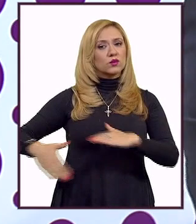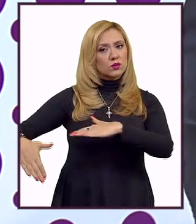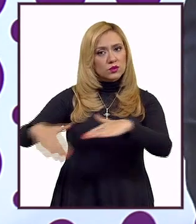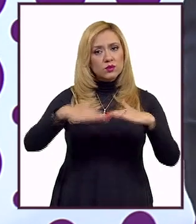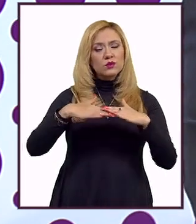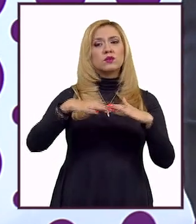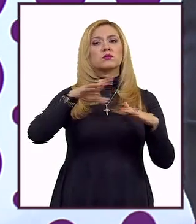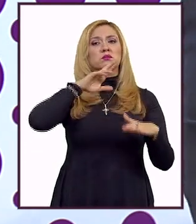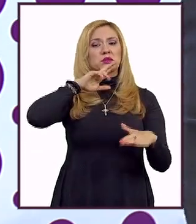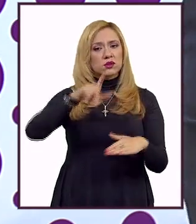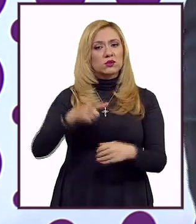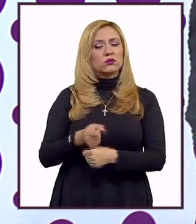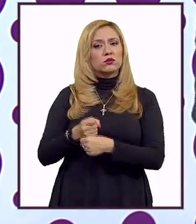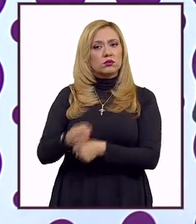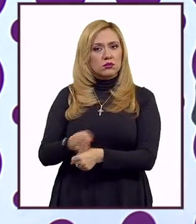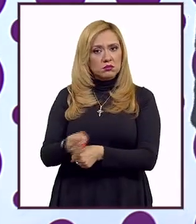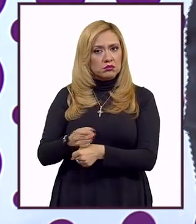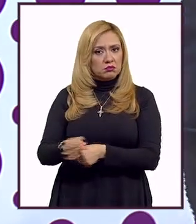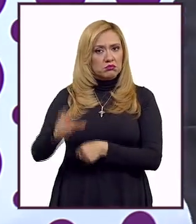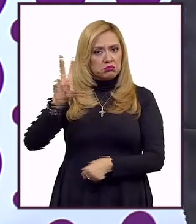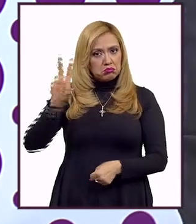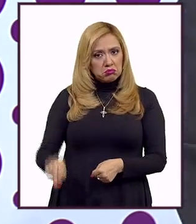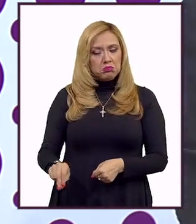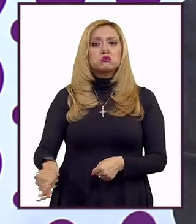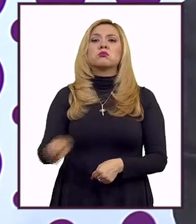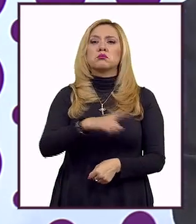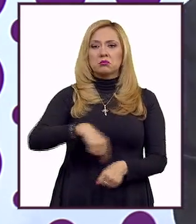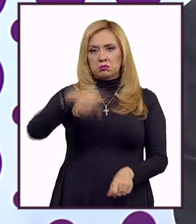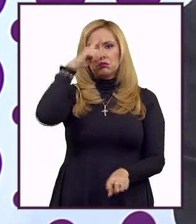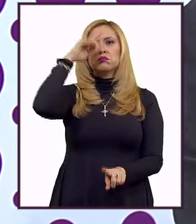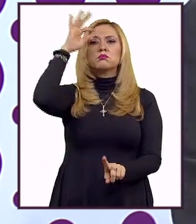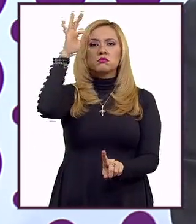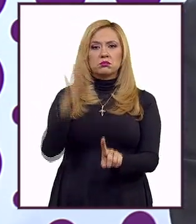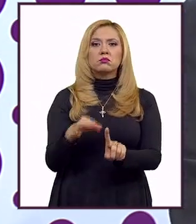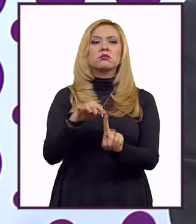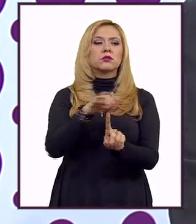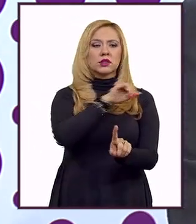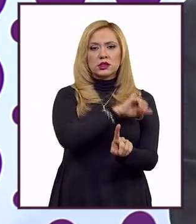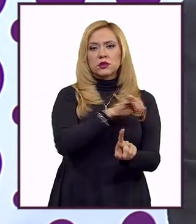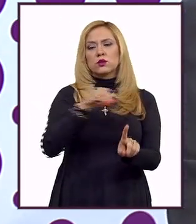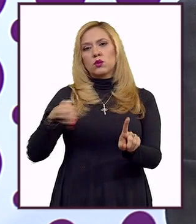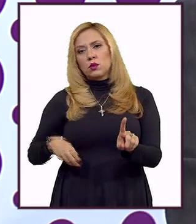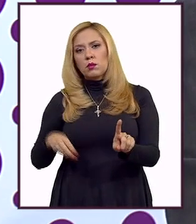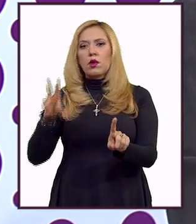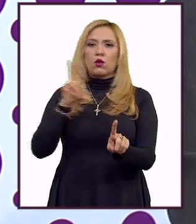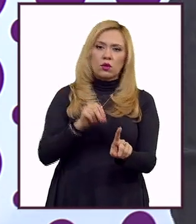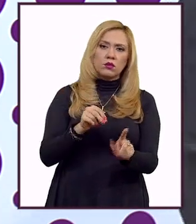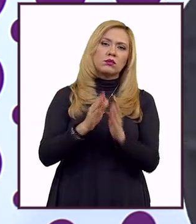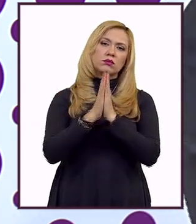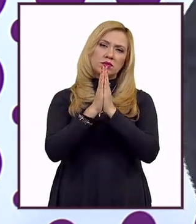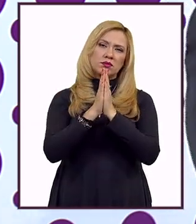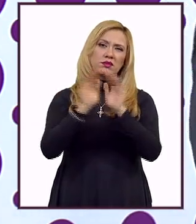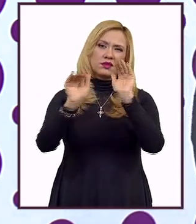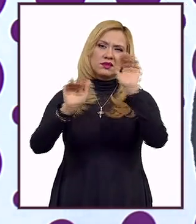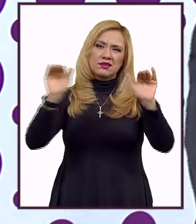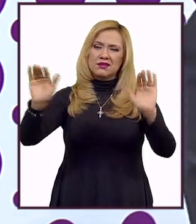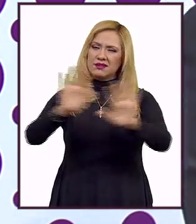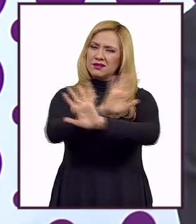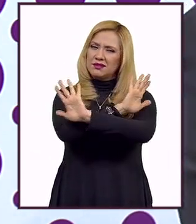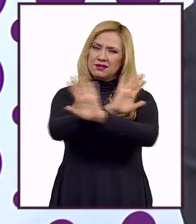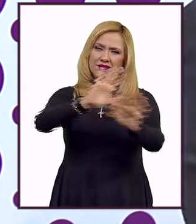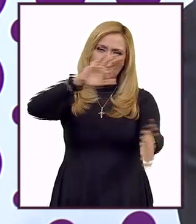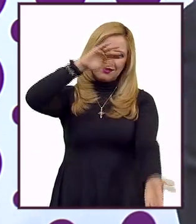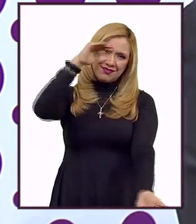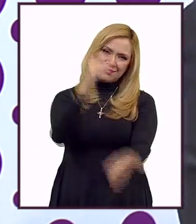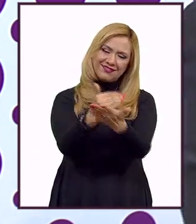que entre menos tortura haya, más certeza tenemos de las personas que cometieron los delitos. Entonces, un llamado desde aquí a hacer un combate efectivo frente a